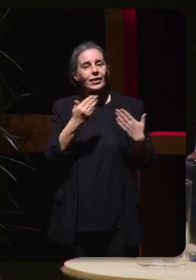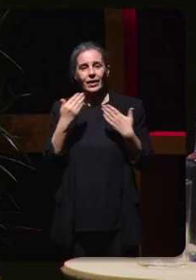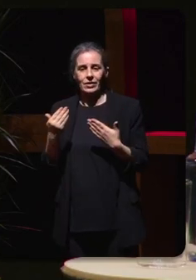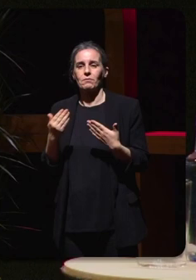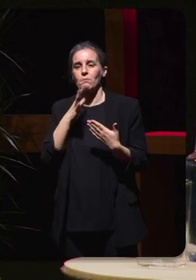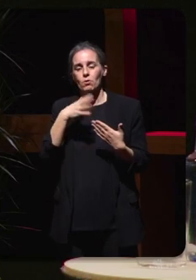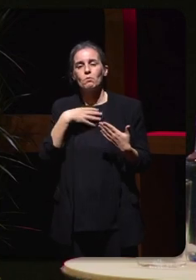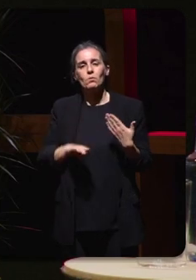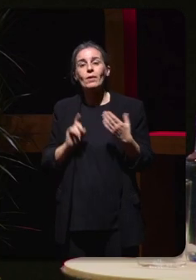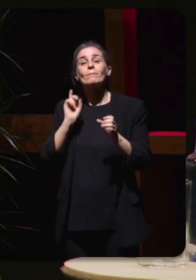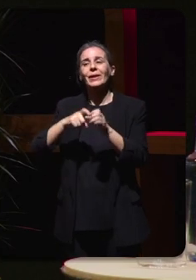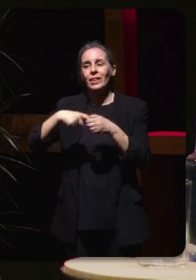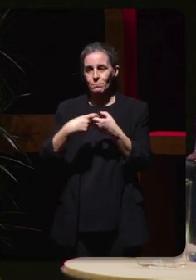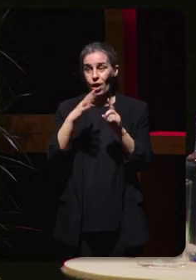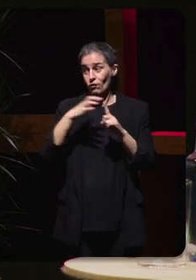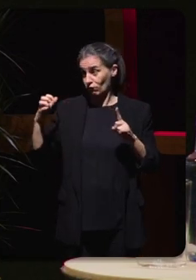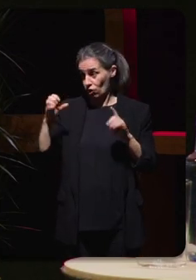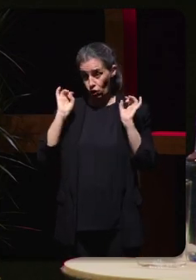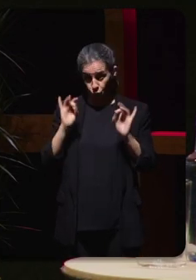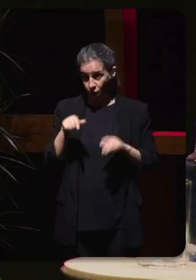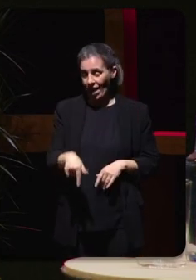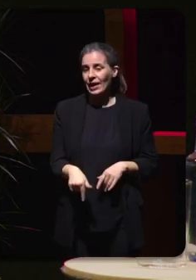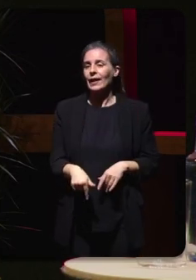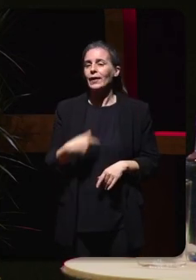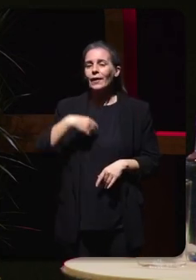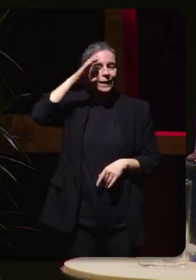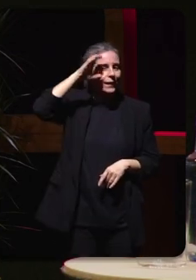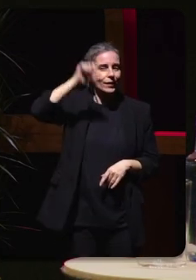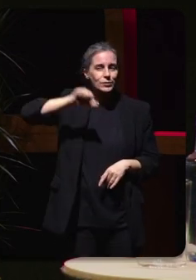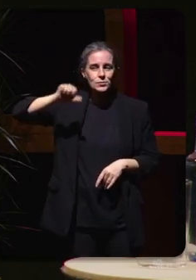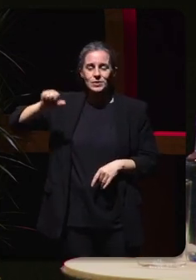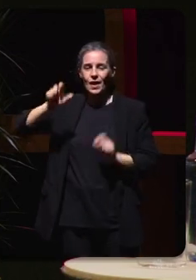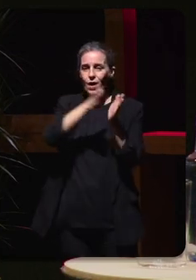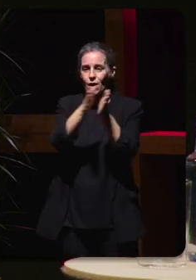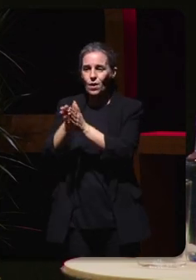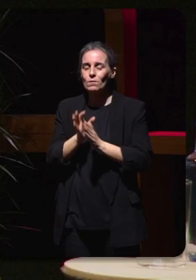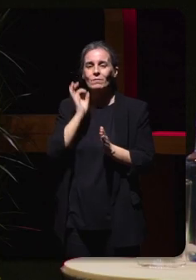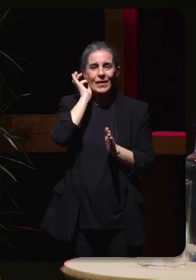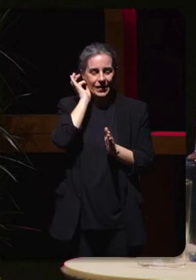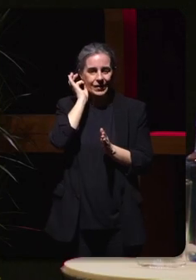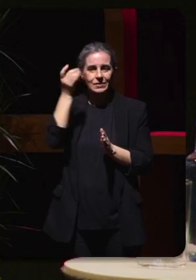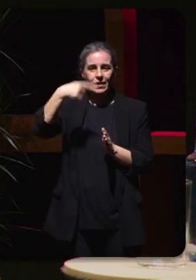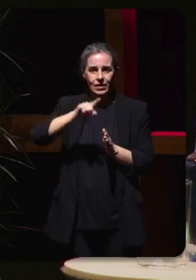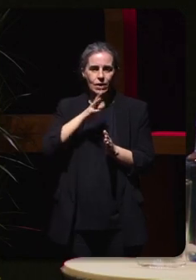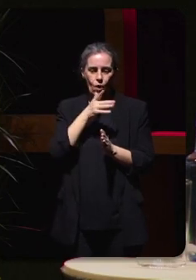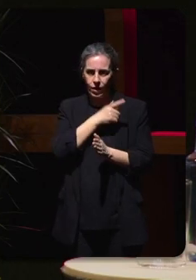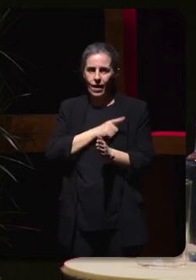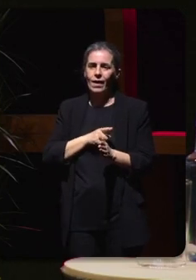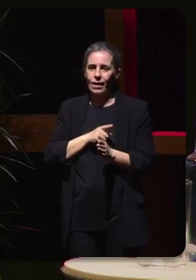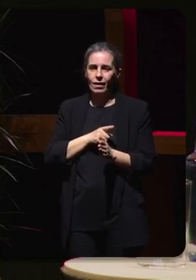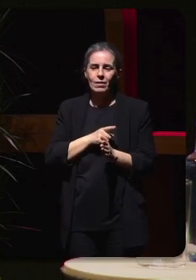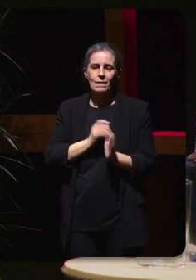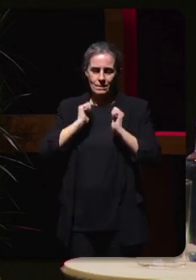poder participar en este tipo de foros, ¿no? Y escuchar, sobre todo, a las compañeras que están ahora en primera línea y